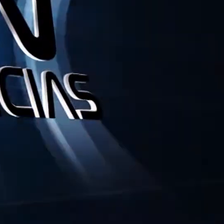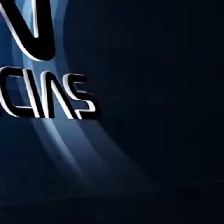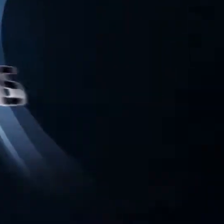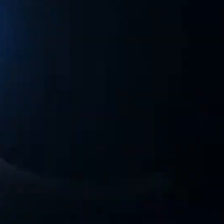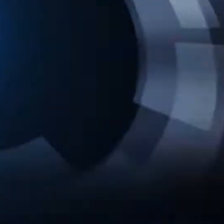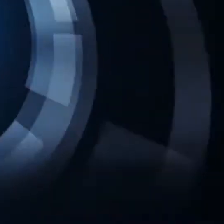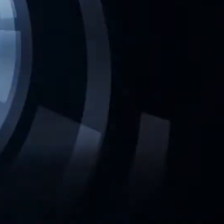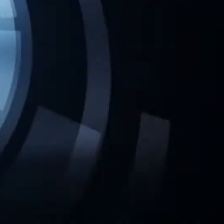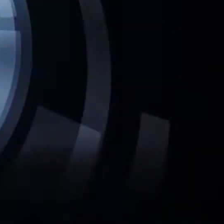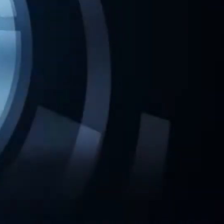¡Gracias!